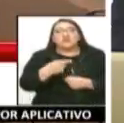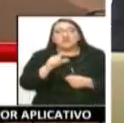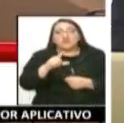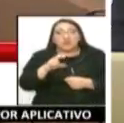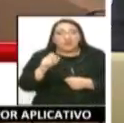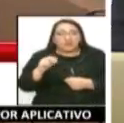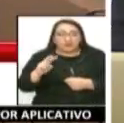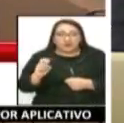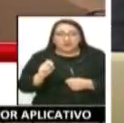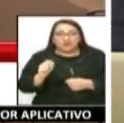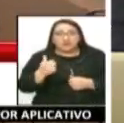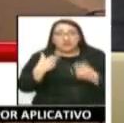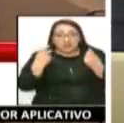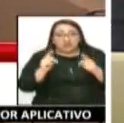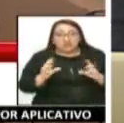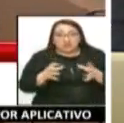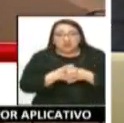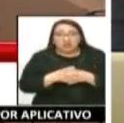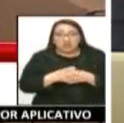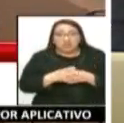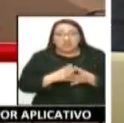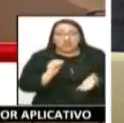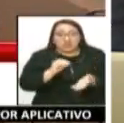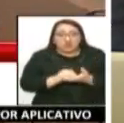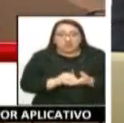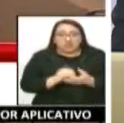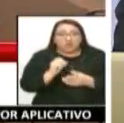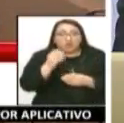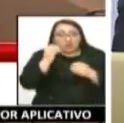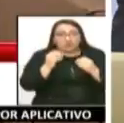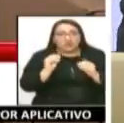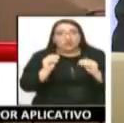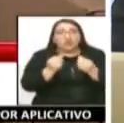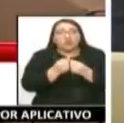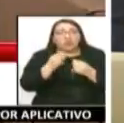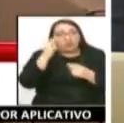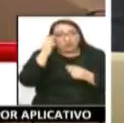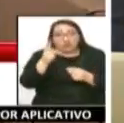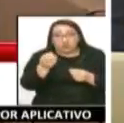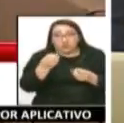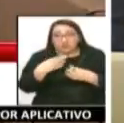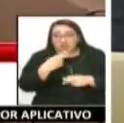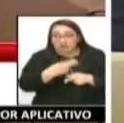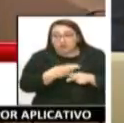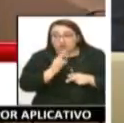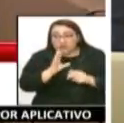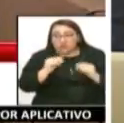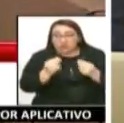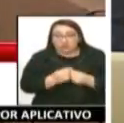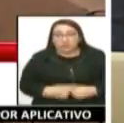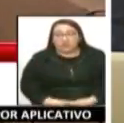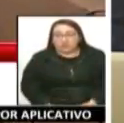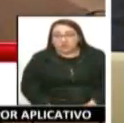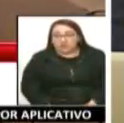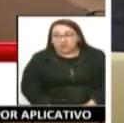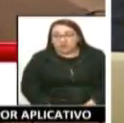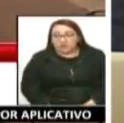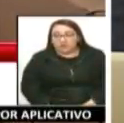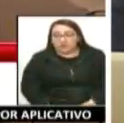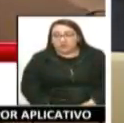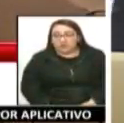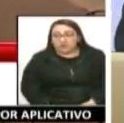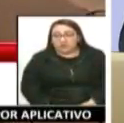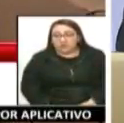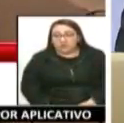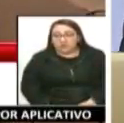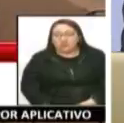El parlamentario Johnny Lescano hizo referencia a diversas constituciones anteriores en donde sí figuraba este número, se